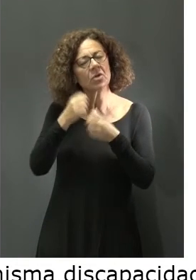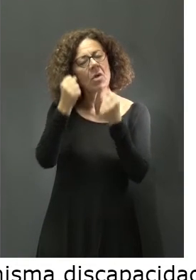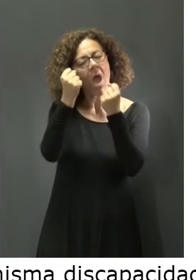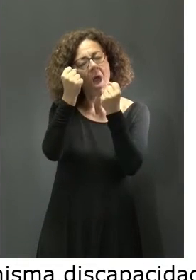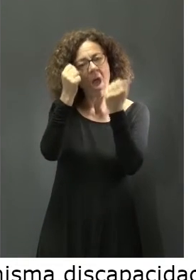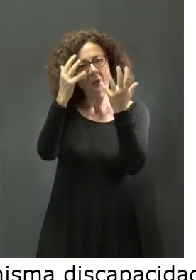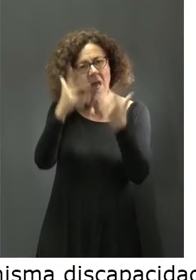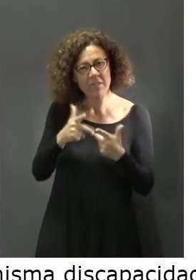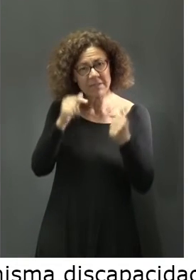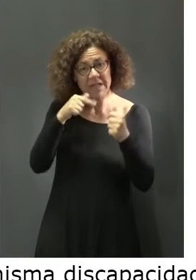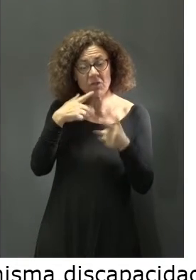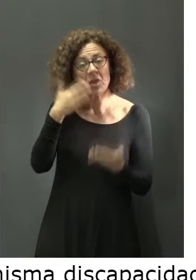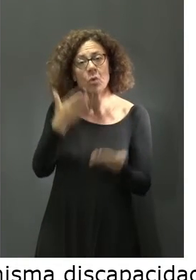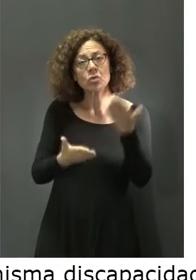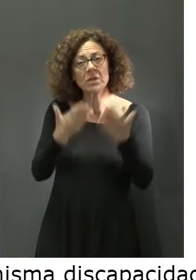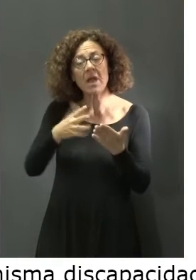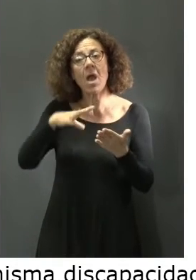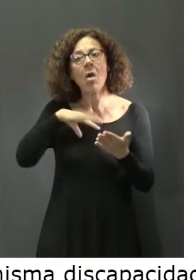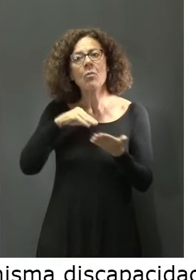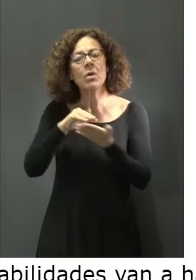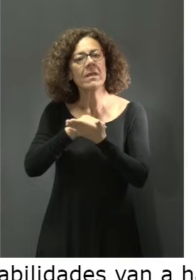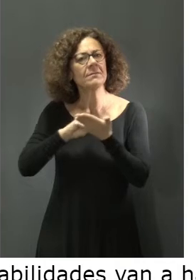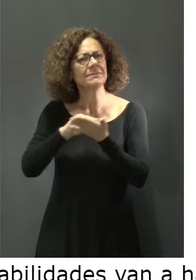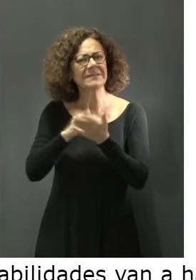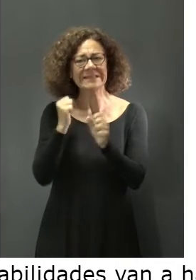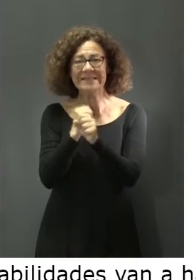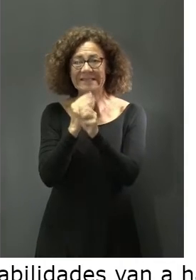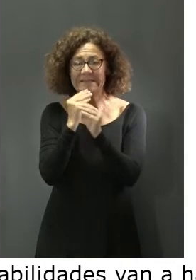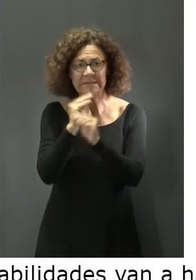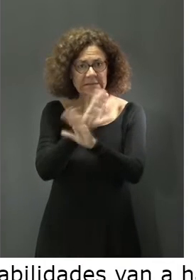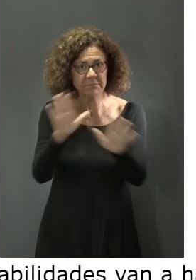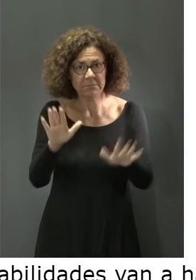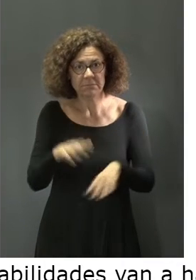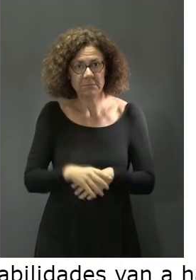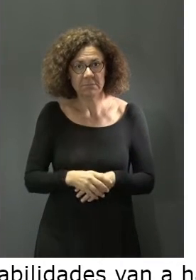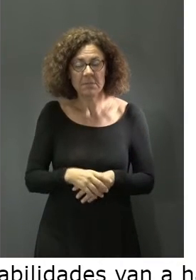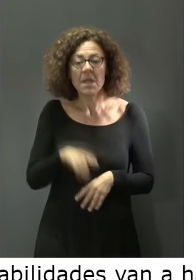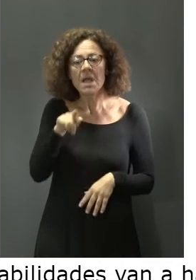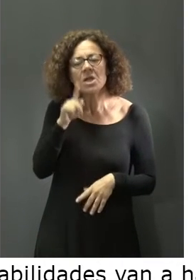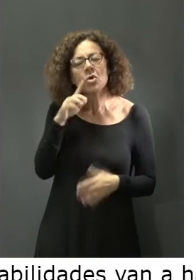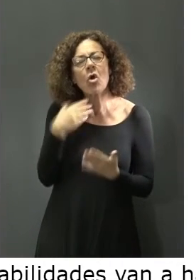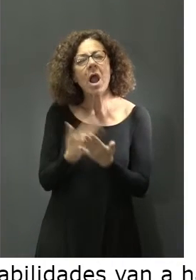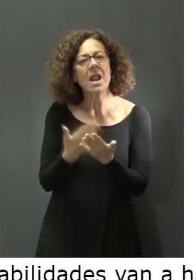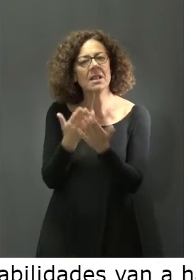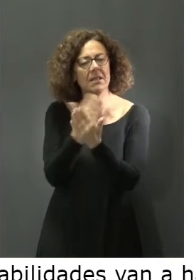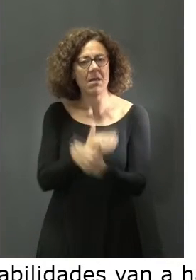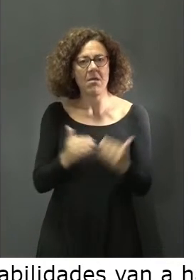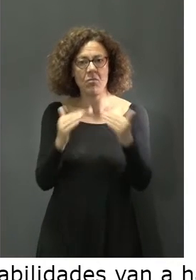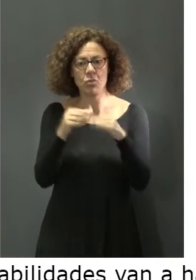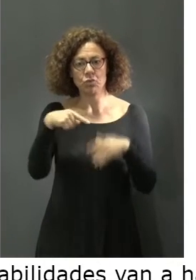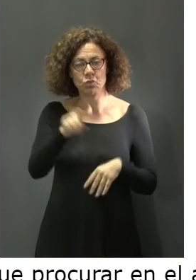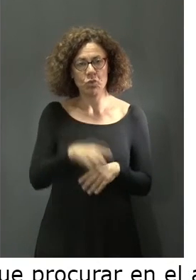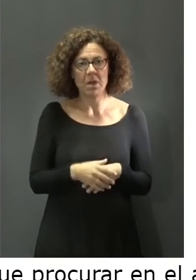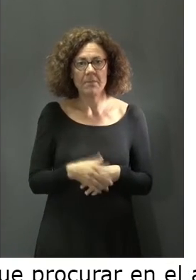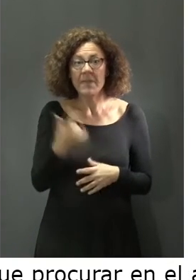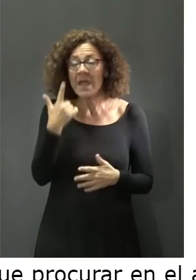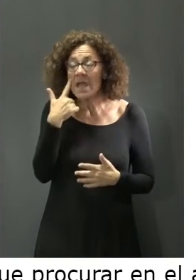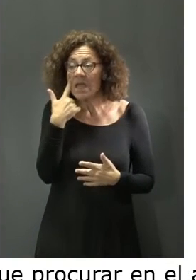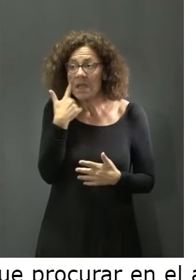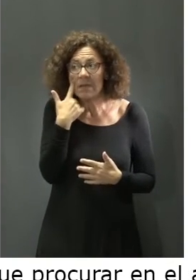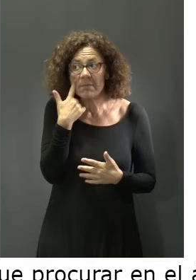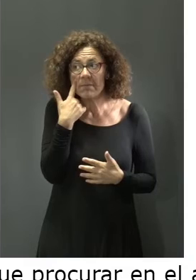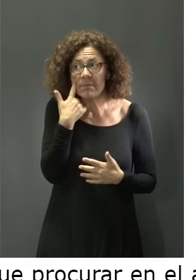Justicia es que esa persona pueda desenvolverse lo mejor posible, porque eso garantiza su igualdad. Es